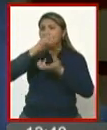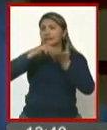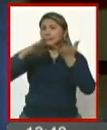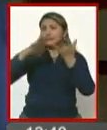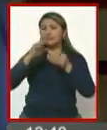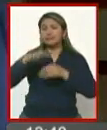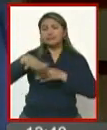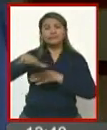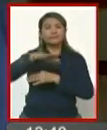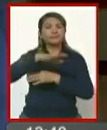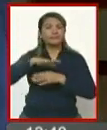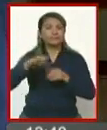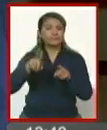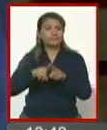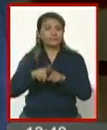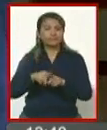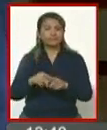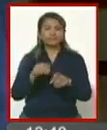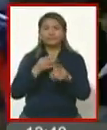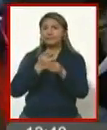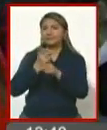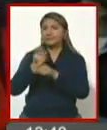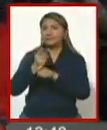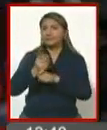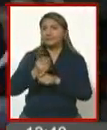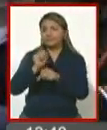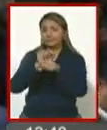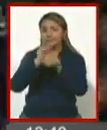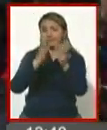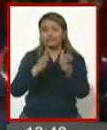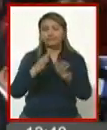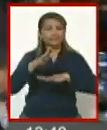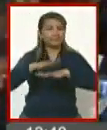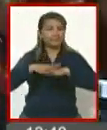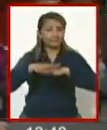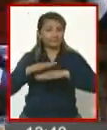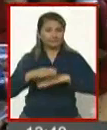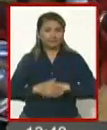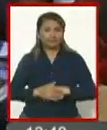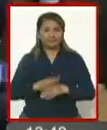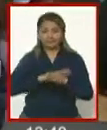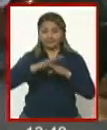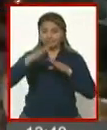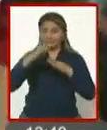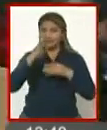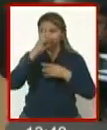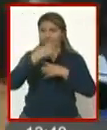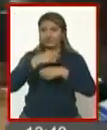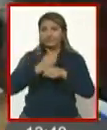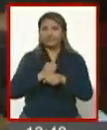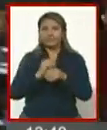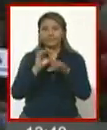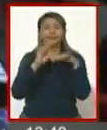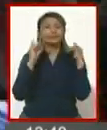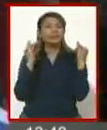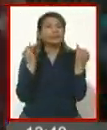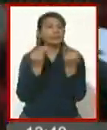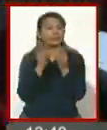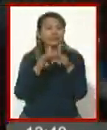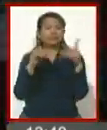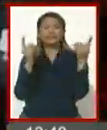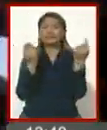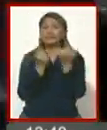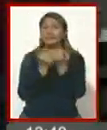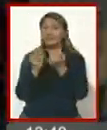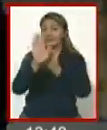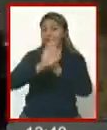están en el ambiente y también contaminan al trabajador. Este consejo va a terminar con la creación del Instituto